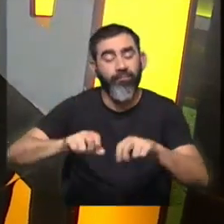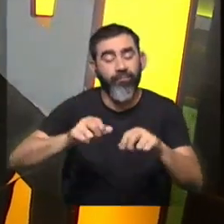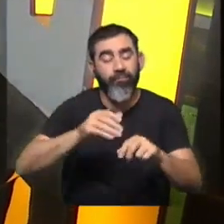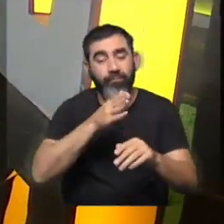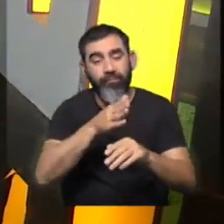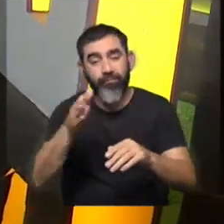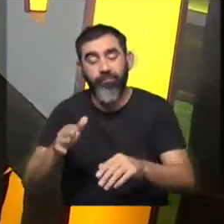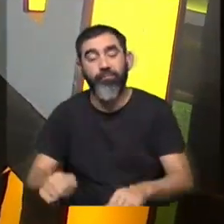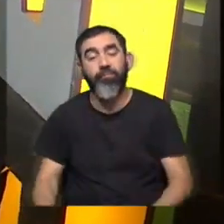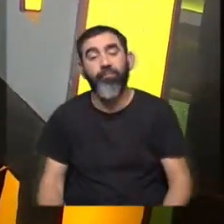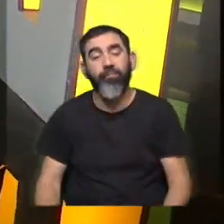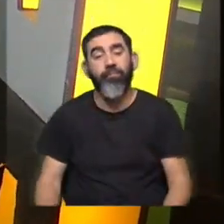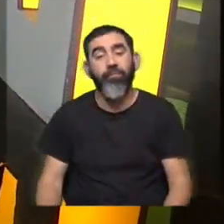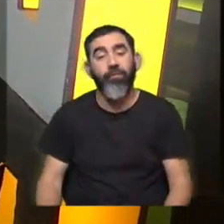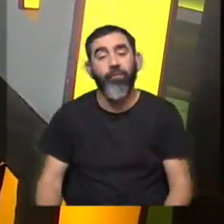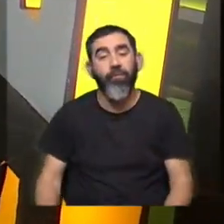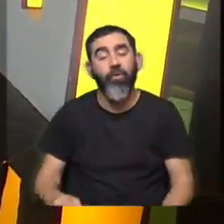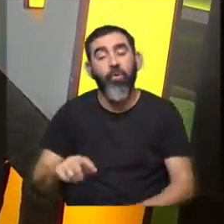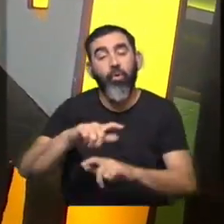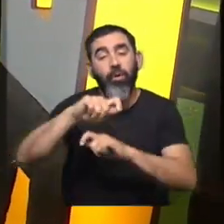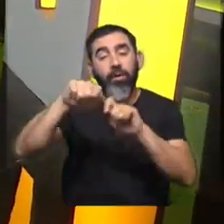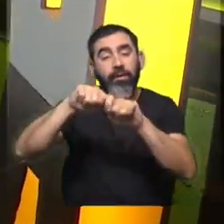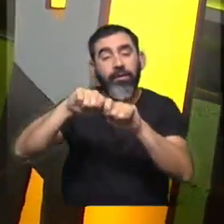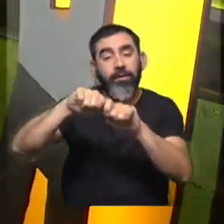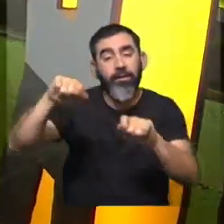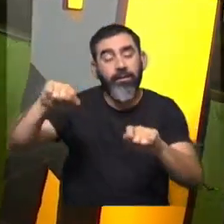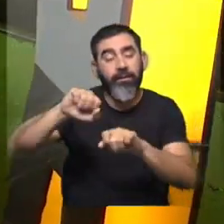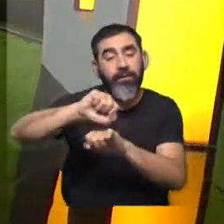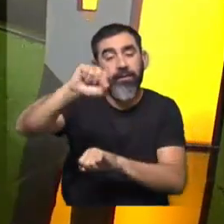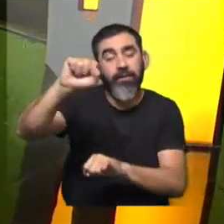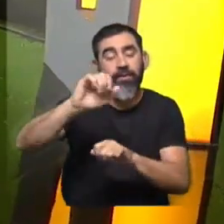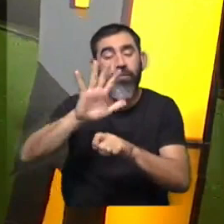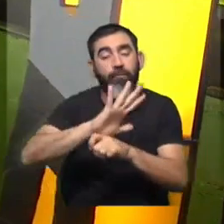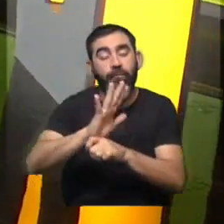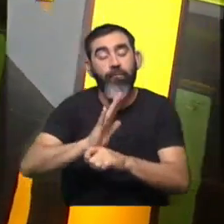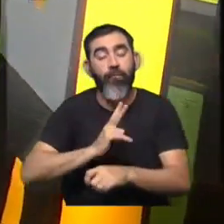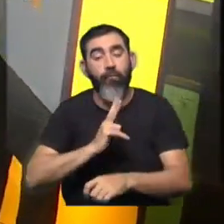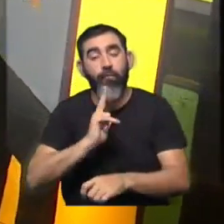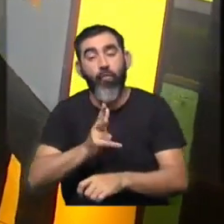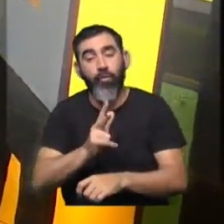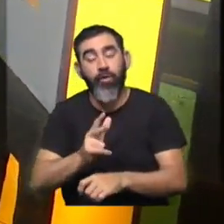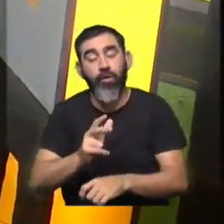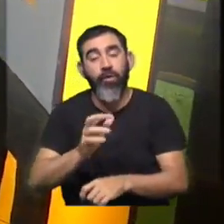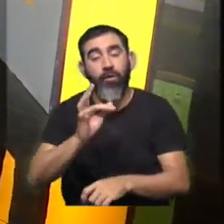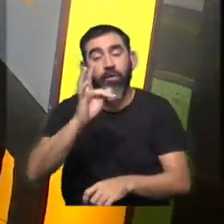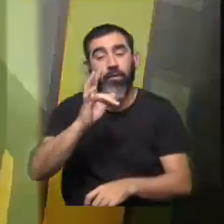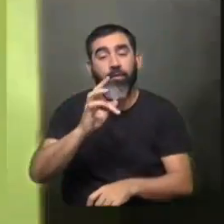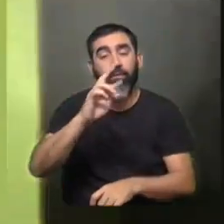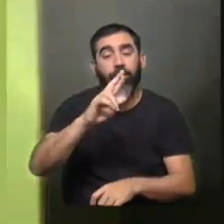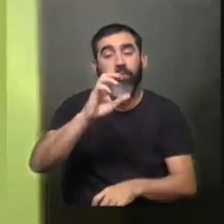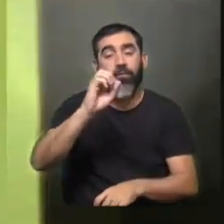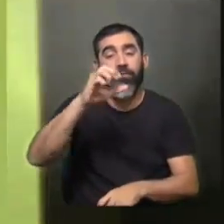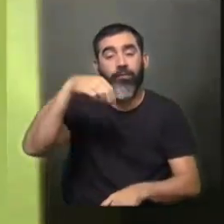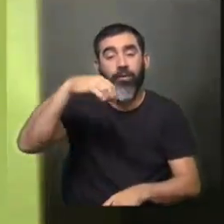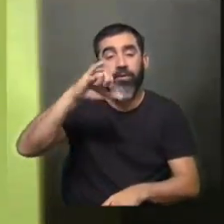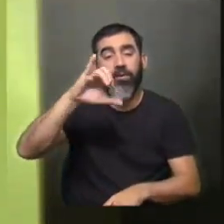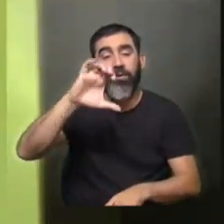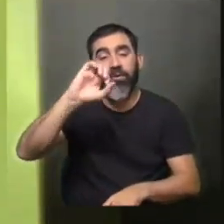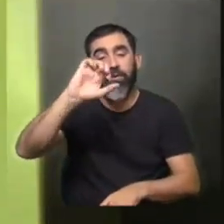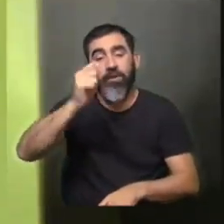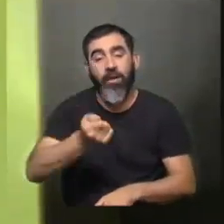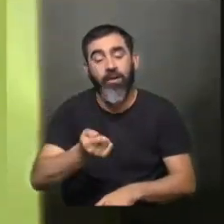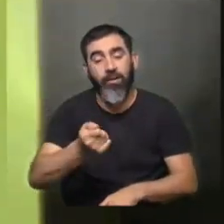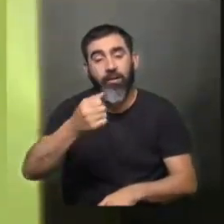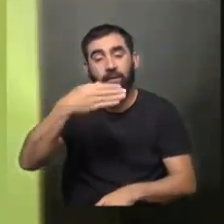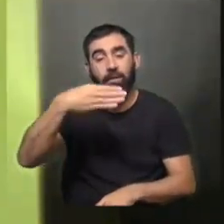Pero hoy vamos a hablar de una tesis de grado en biología humana de Francisca Baroffio, que lo hizo en el Instituto